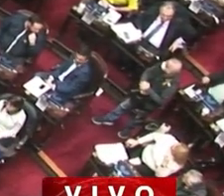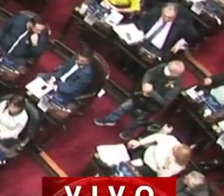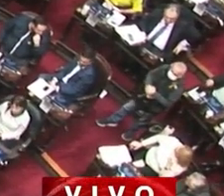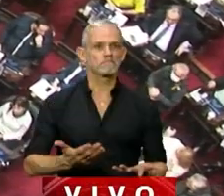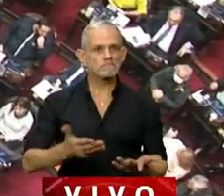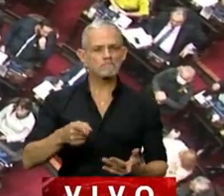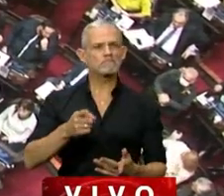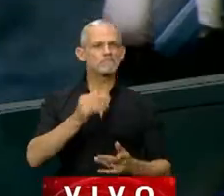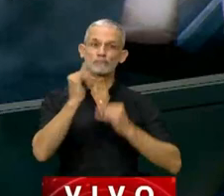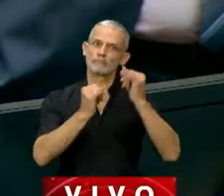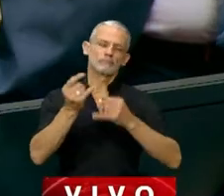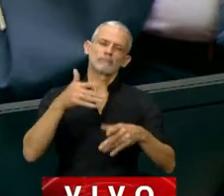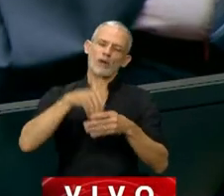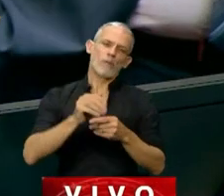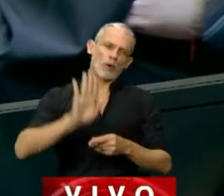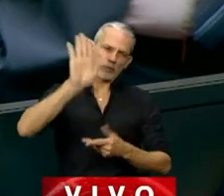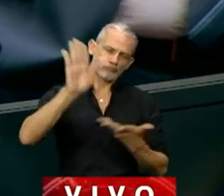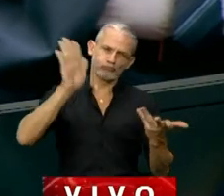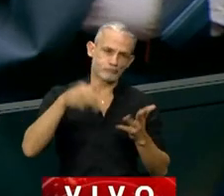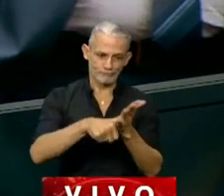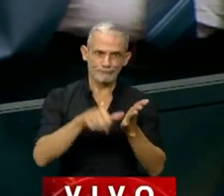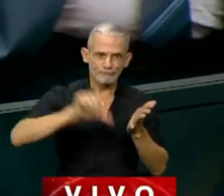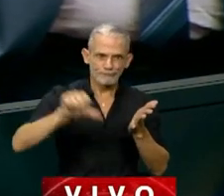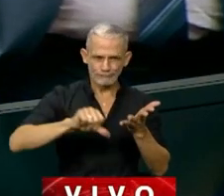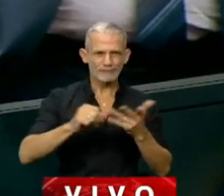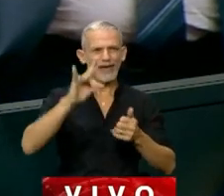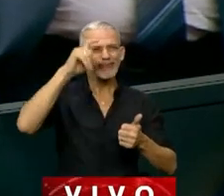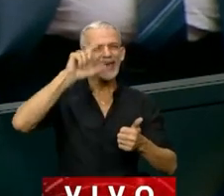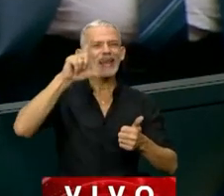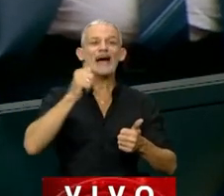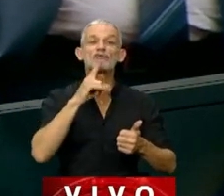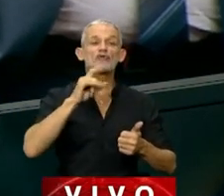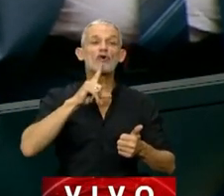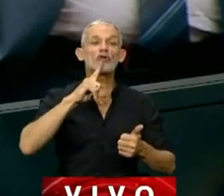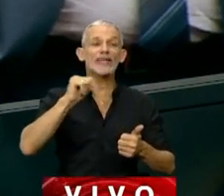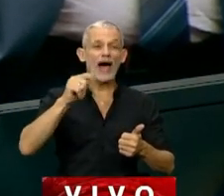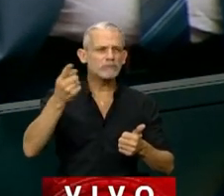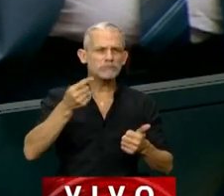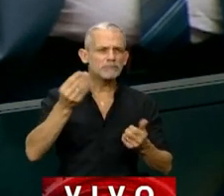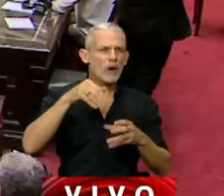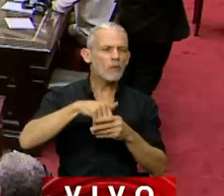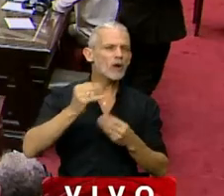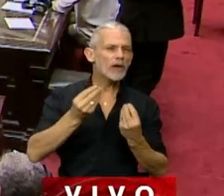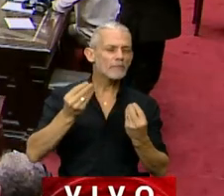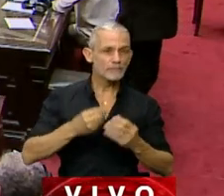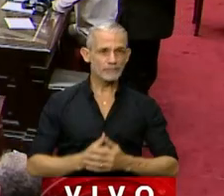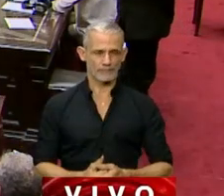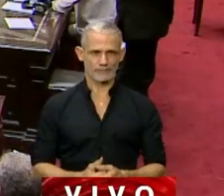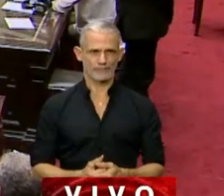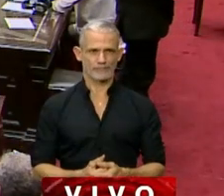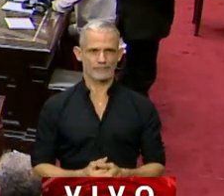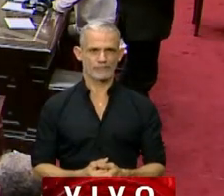Bueno. Les voy a tener que tomar el voto a viva voz porque no. Diputada de la Sota, sentido de su voto.